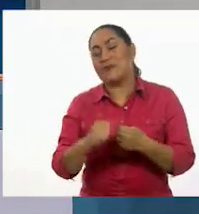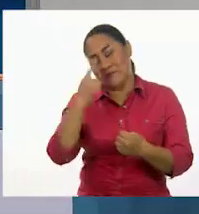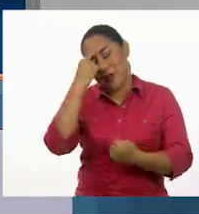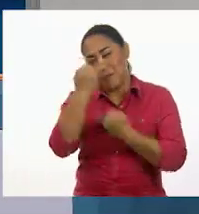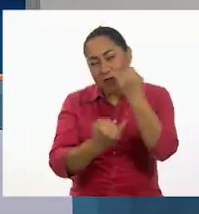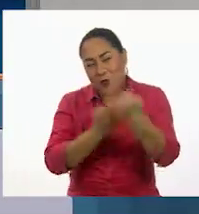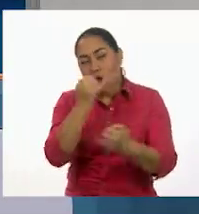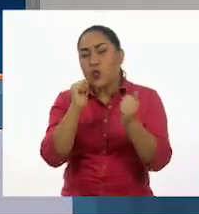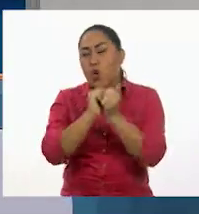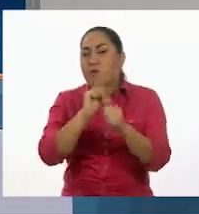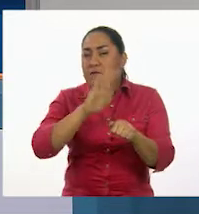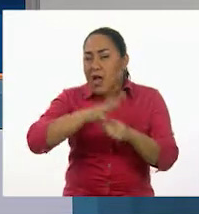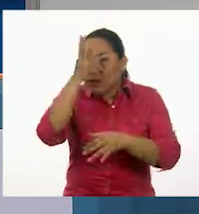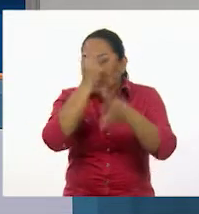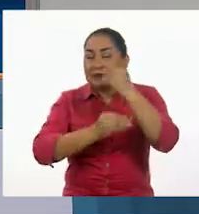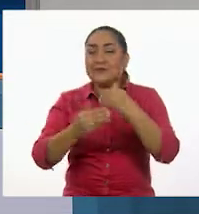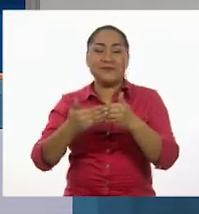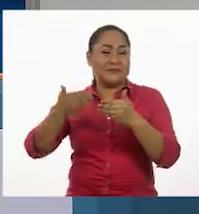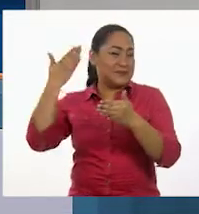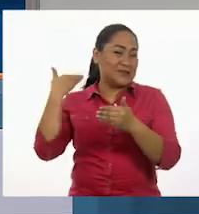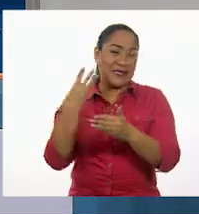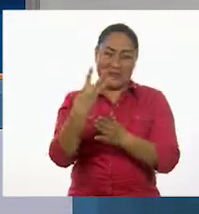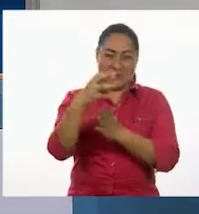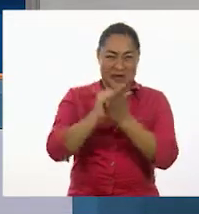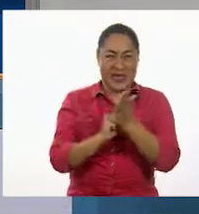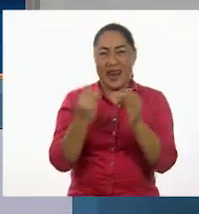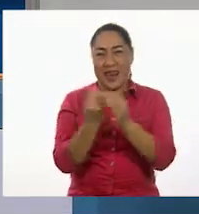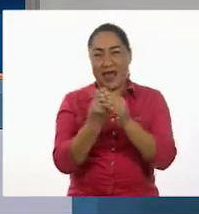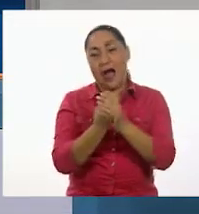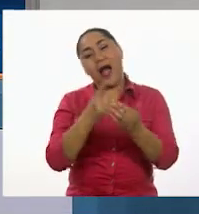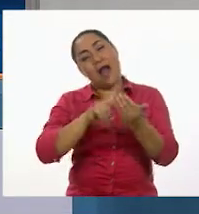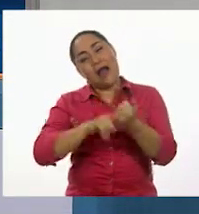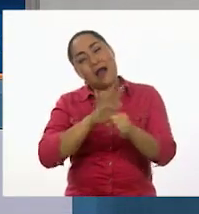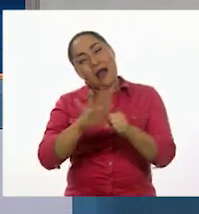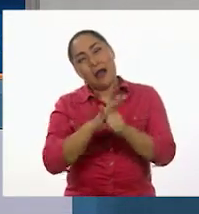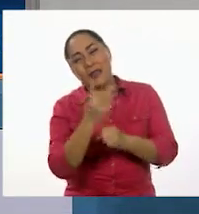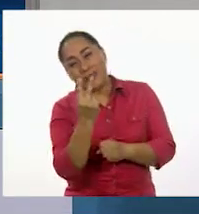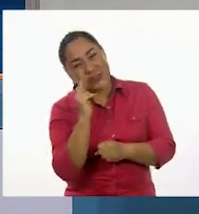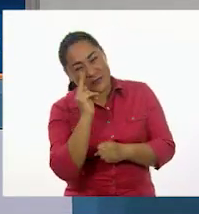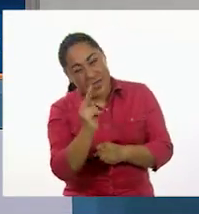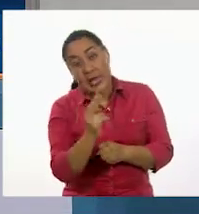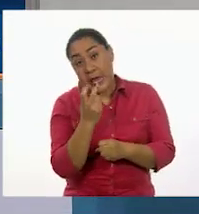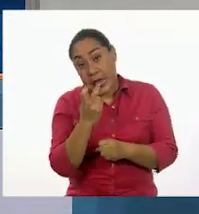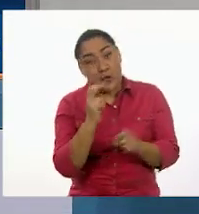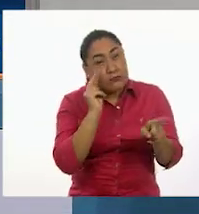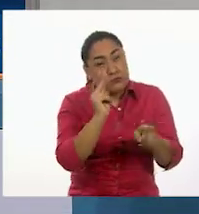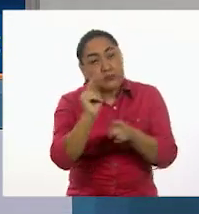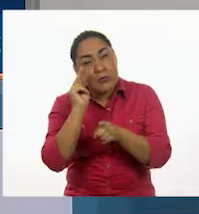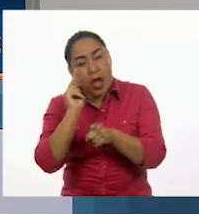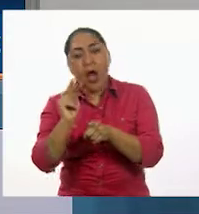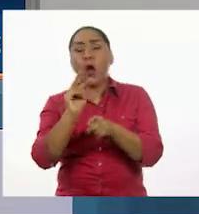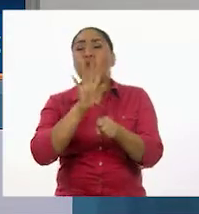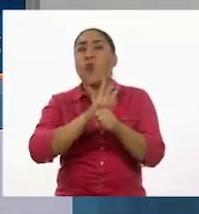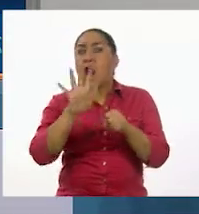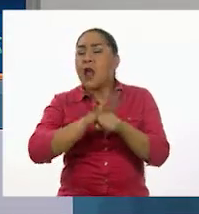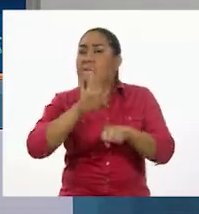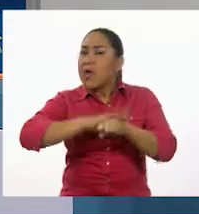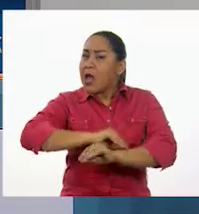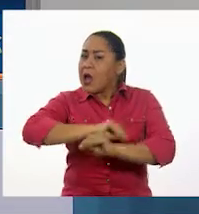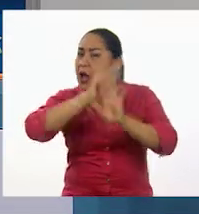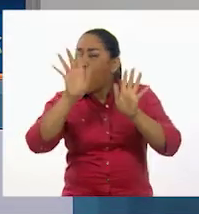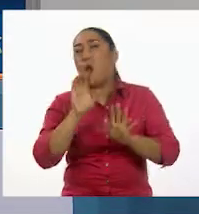los aprendizajes del primer trimestre de clases por televisión. Así podremos saber cuáles son los que ya tienen más claros y cuáles son